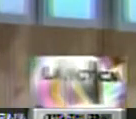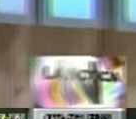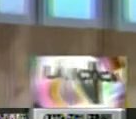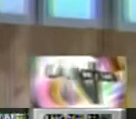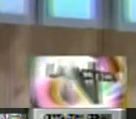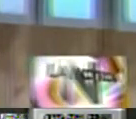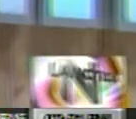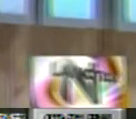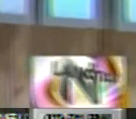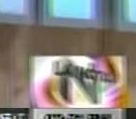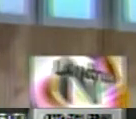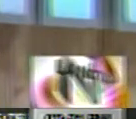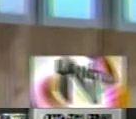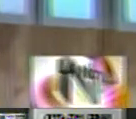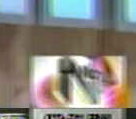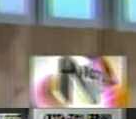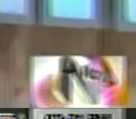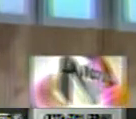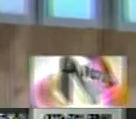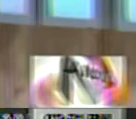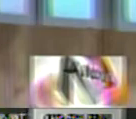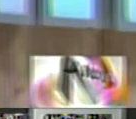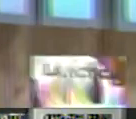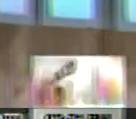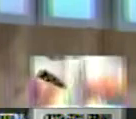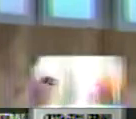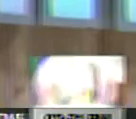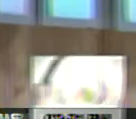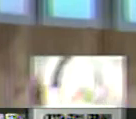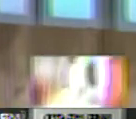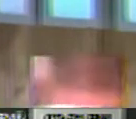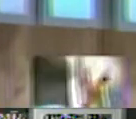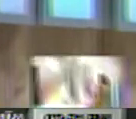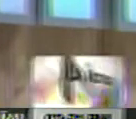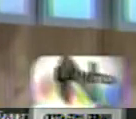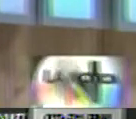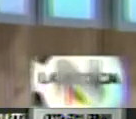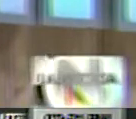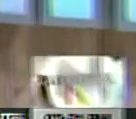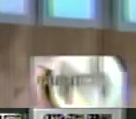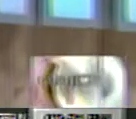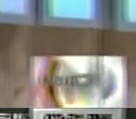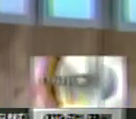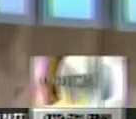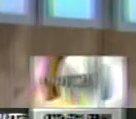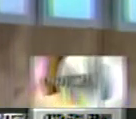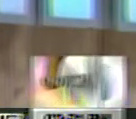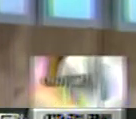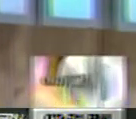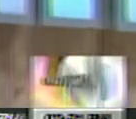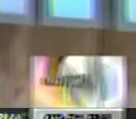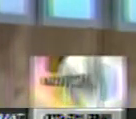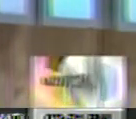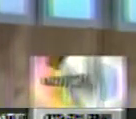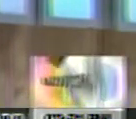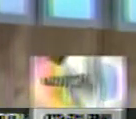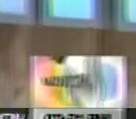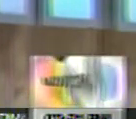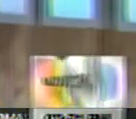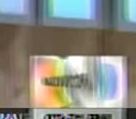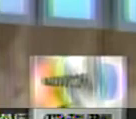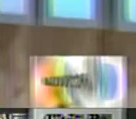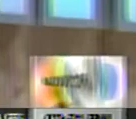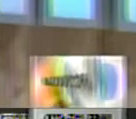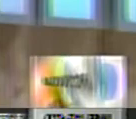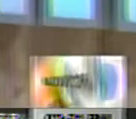país. Converso a esta hora con Gustavo Villapol, director de comunicación digital, y dejamos una pregunta en el aire: ¿cuáles